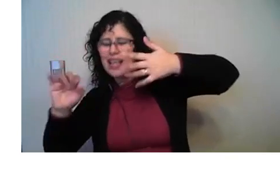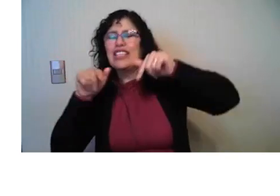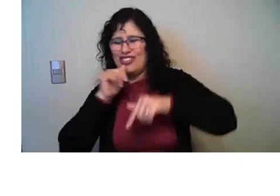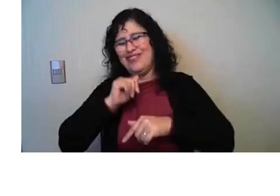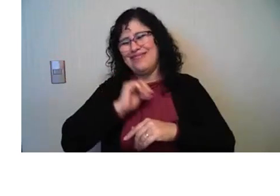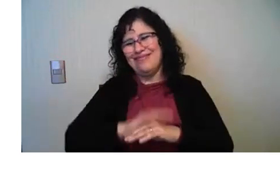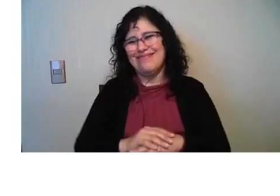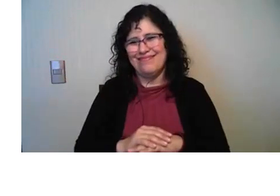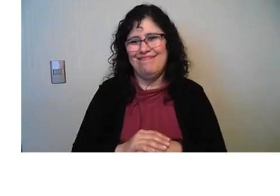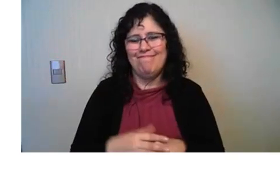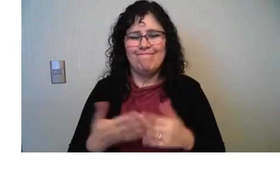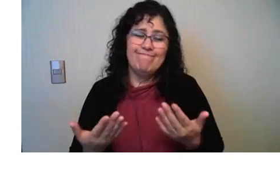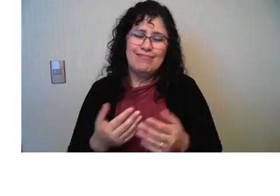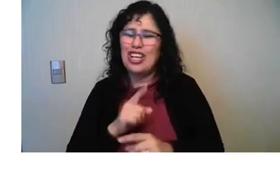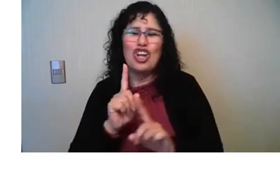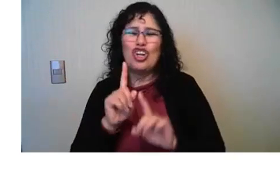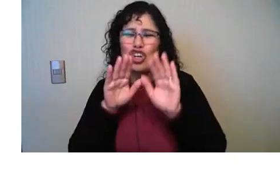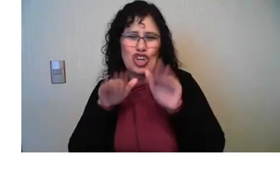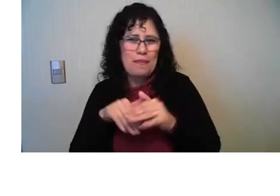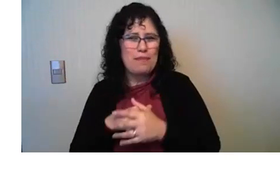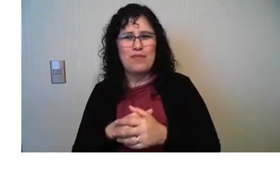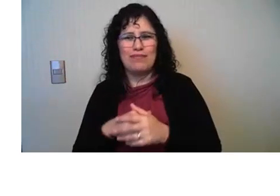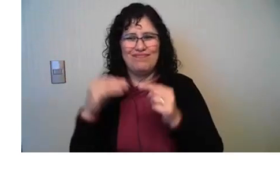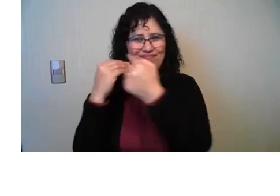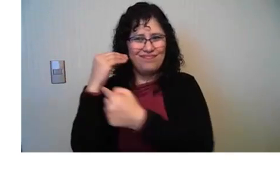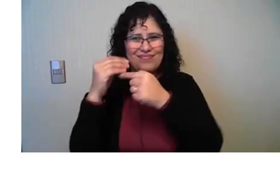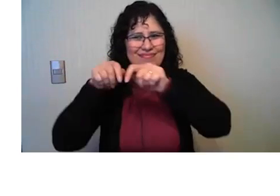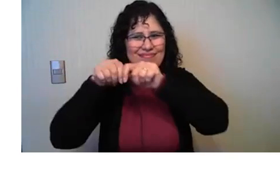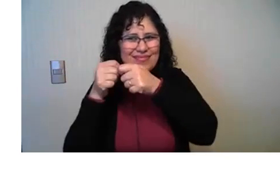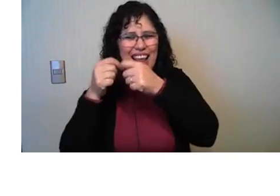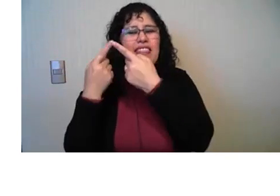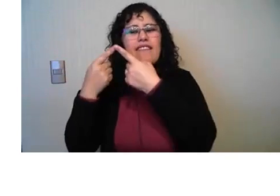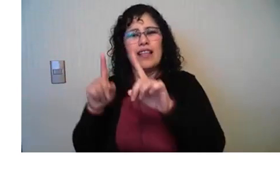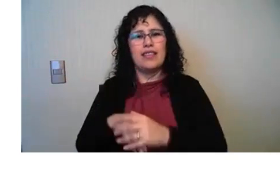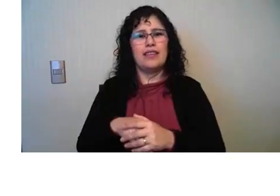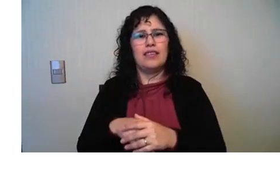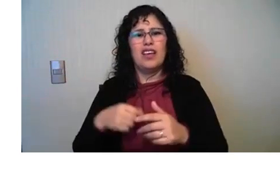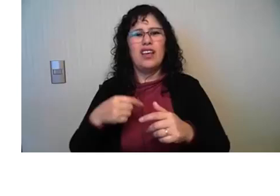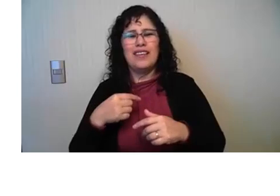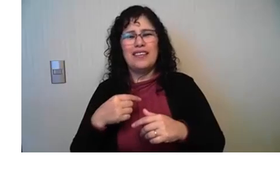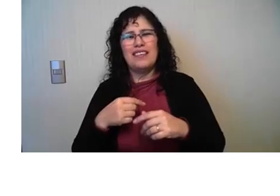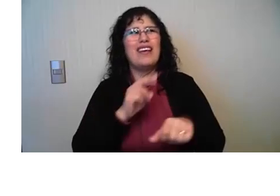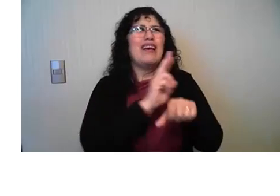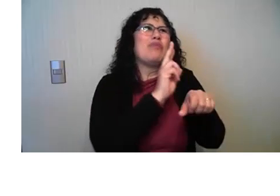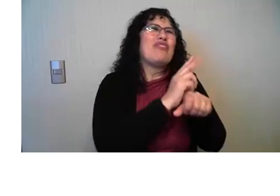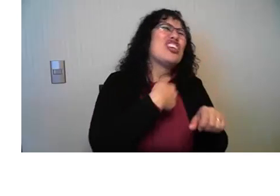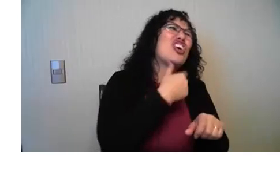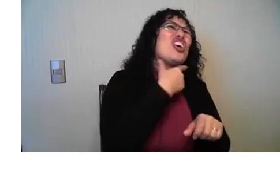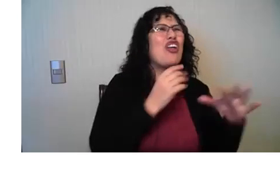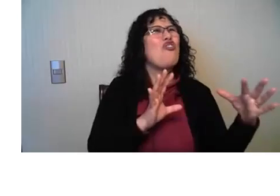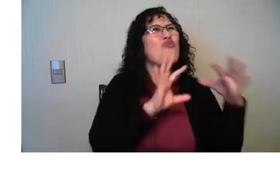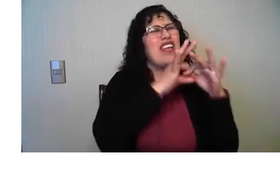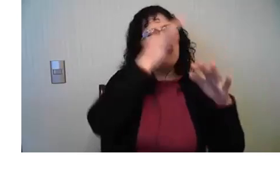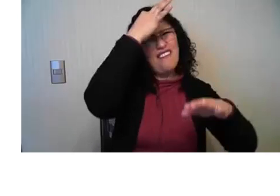en la parte del módulo 2. Ah, no, era como para asociarlo a algo en realidad, pero gracias.